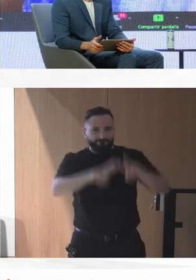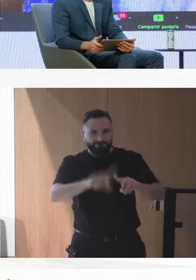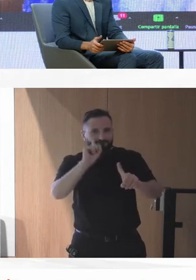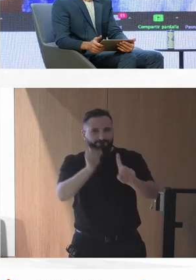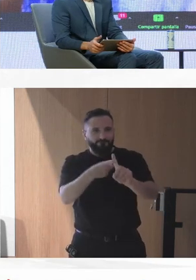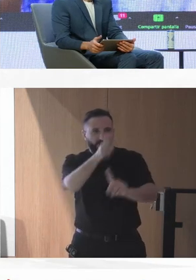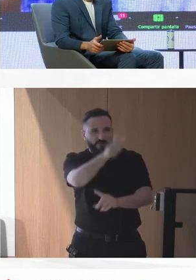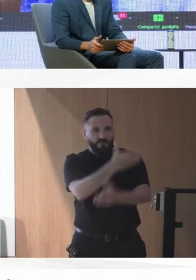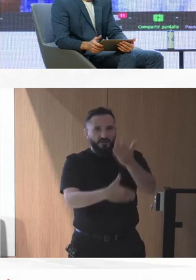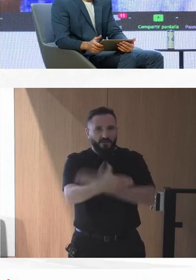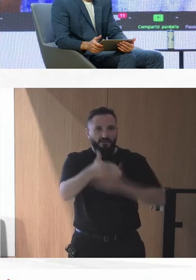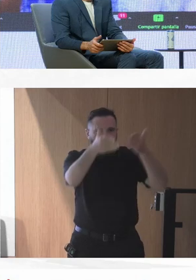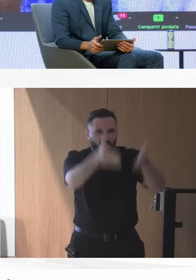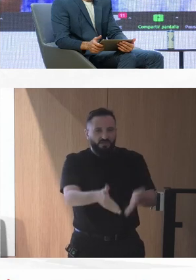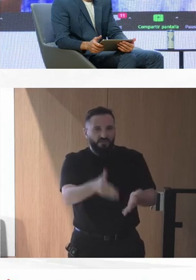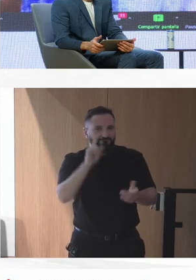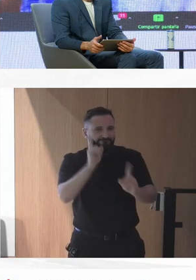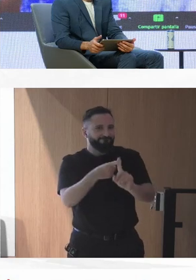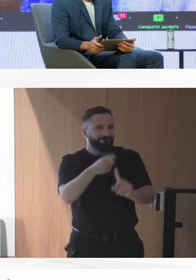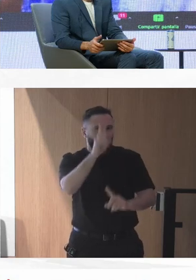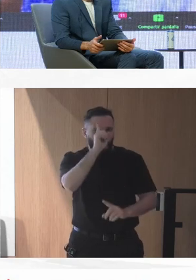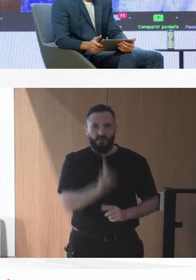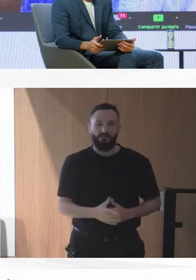de la discapacidad del acusado.